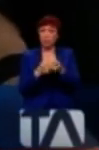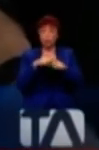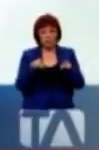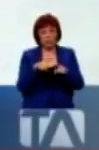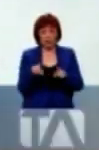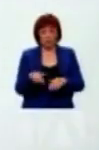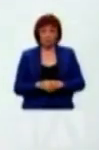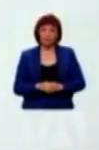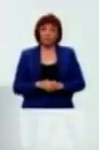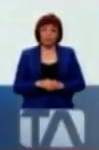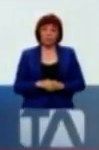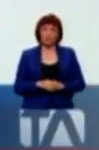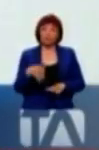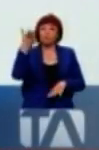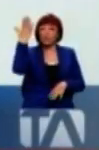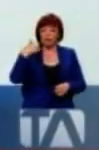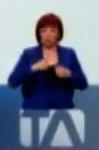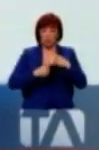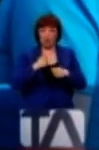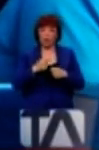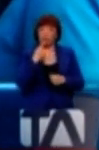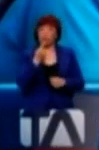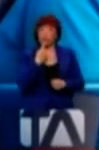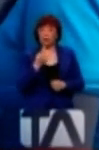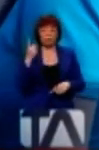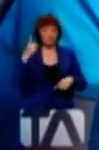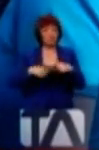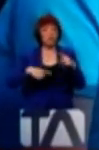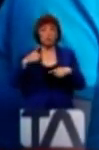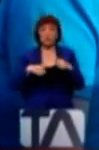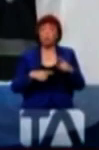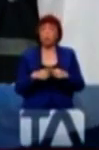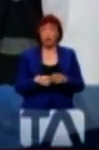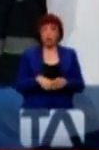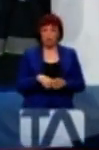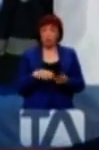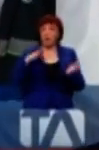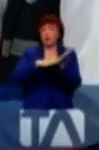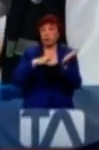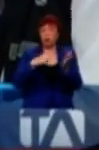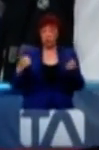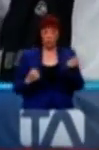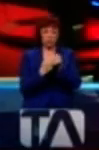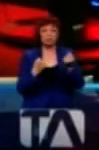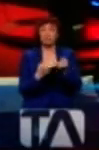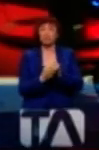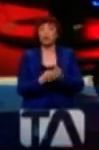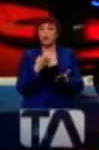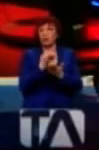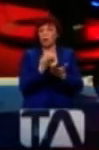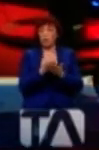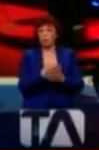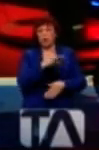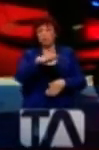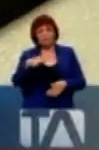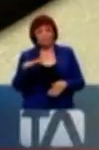instituciones. En mayo pasado, TAME declaró desierto el proceso para intentar conseguir un socio estratégico para levantar la situación de la empresa